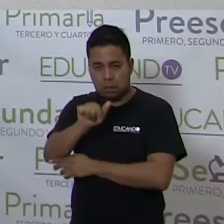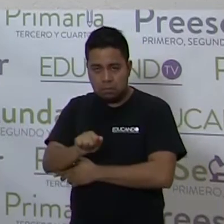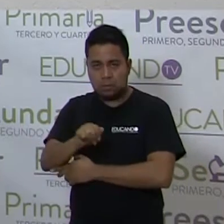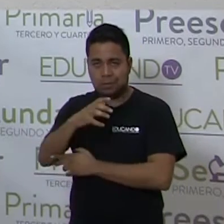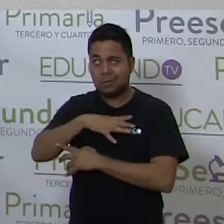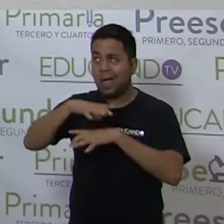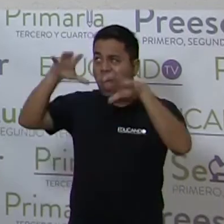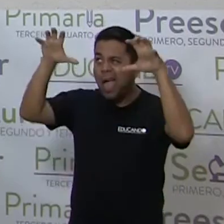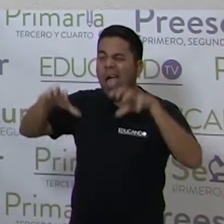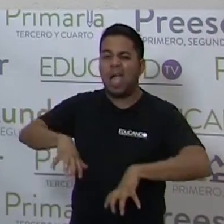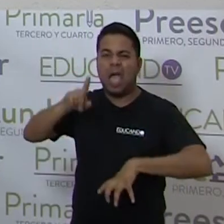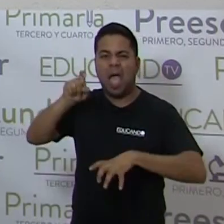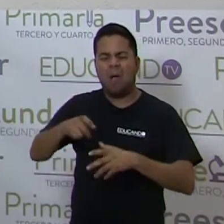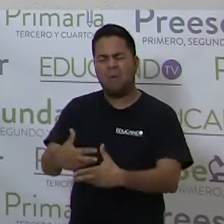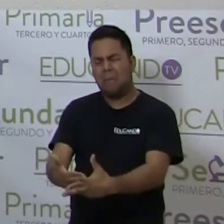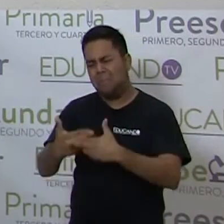del cielo, estos murieron.